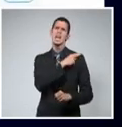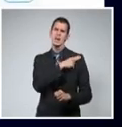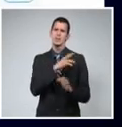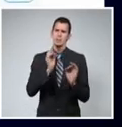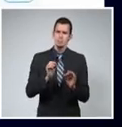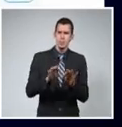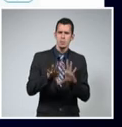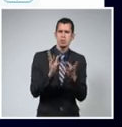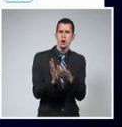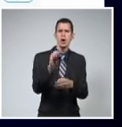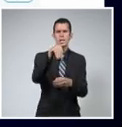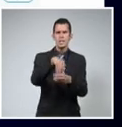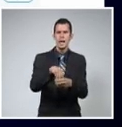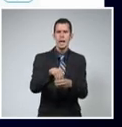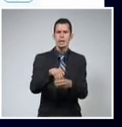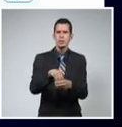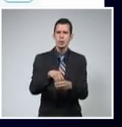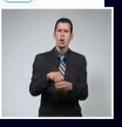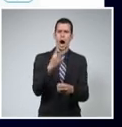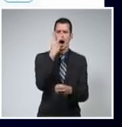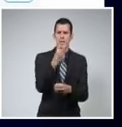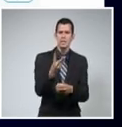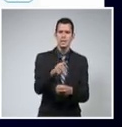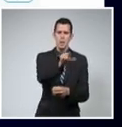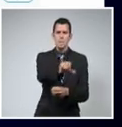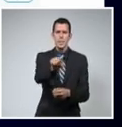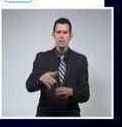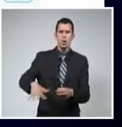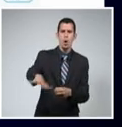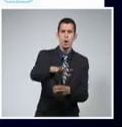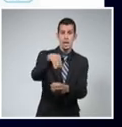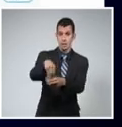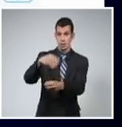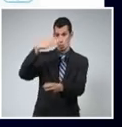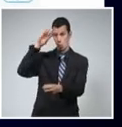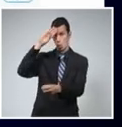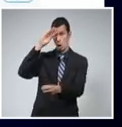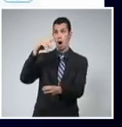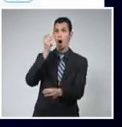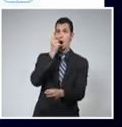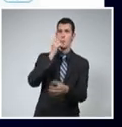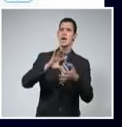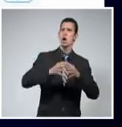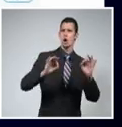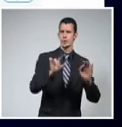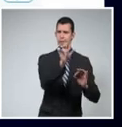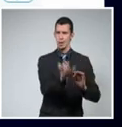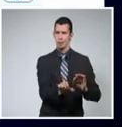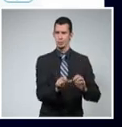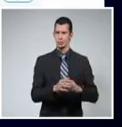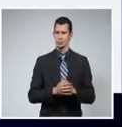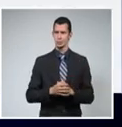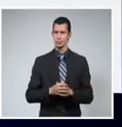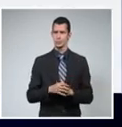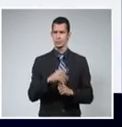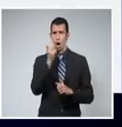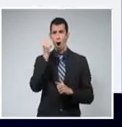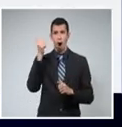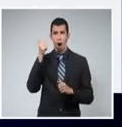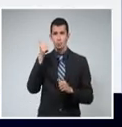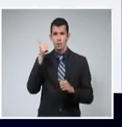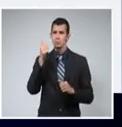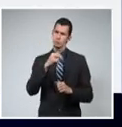NET, esta persona es quien reparte y quien controla el dinero desde la capital norteamericana. Claro,